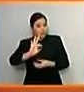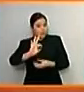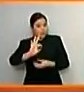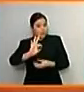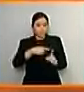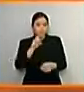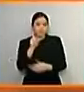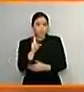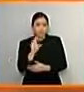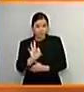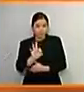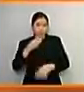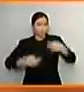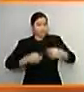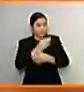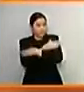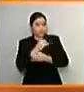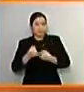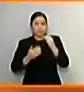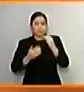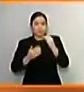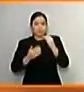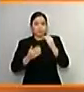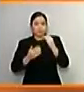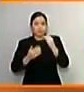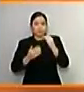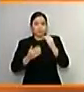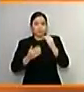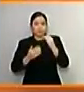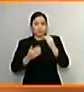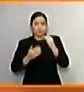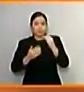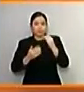felicidades. Jugadores, pero han sido muchos los afortunados ganando en esta